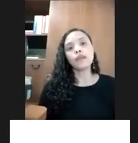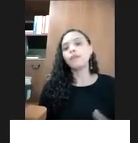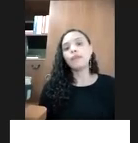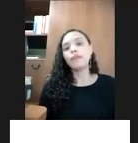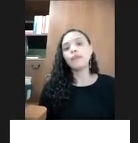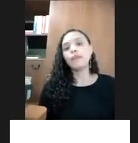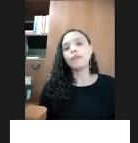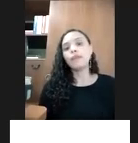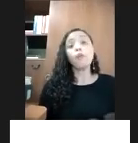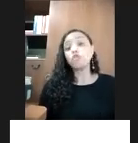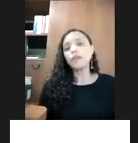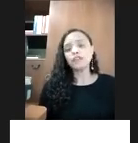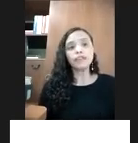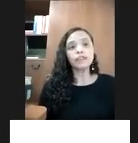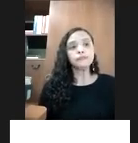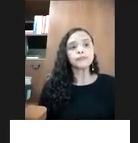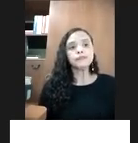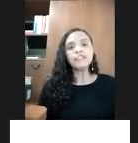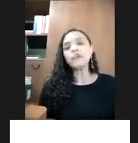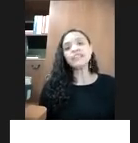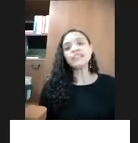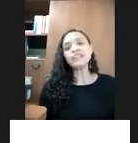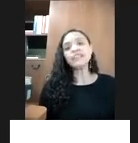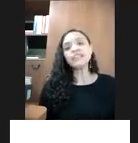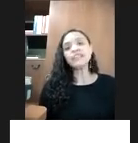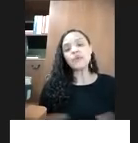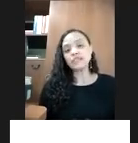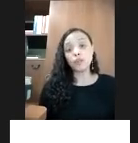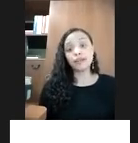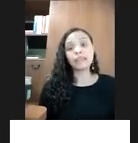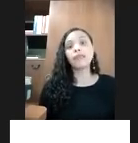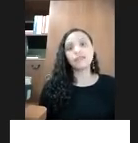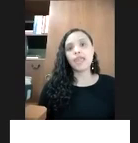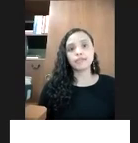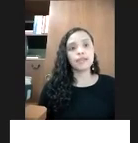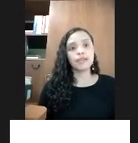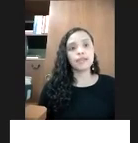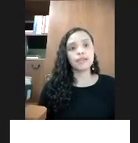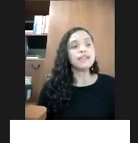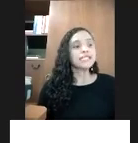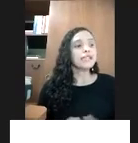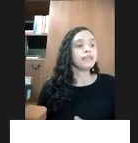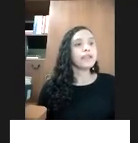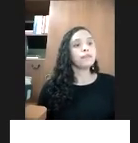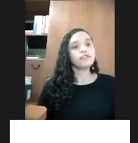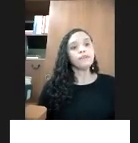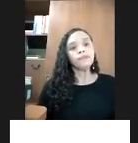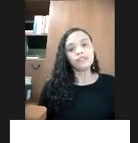momento, como muchos manifiestan, se encuentran en una situación prácticamente de indigencia. Siguiente, Yanni, por